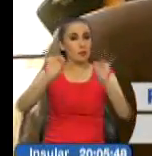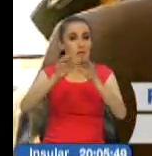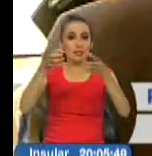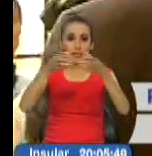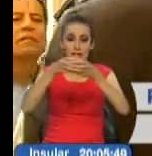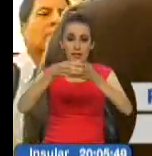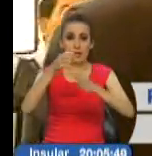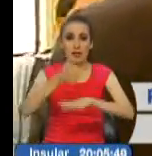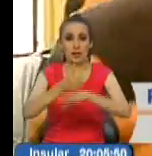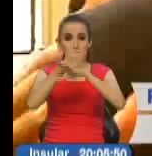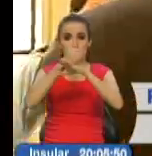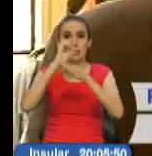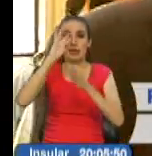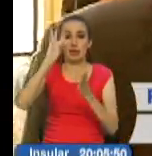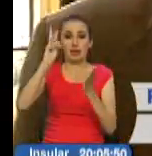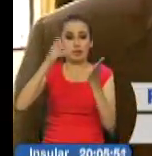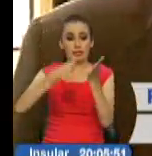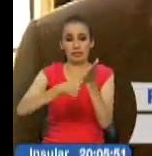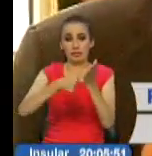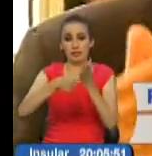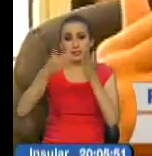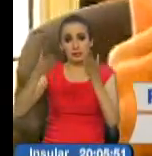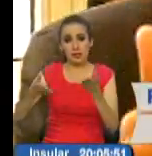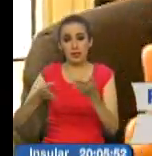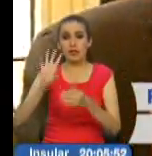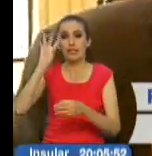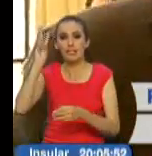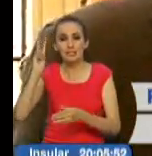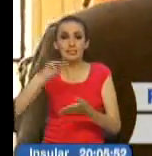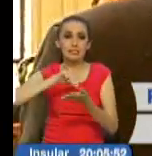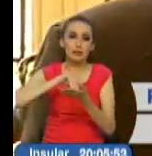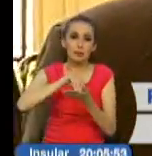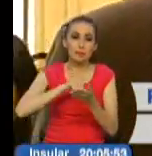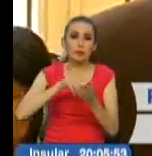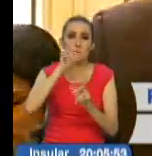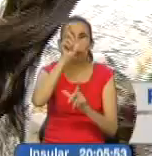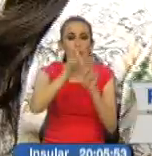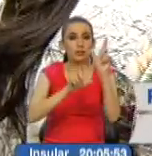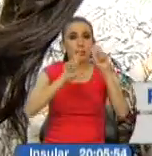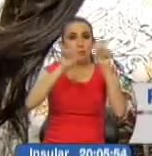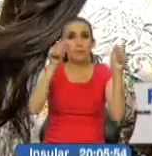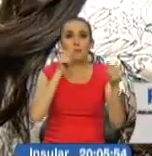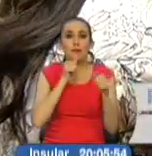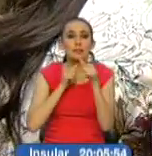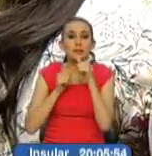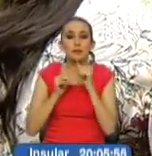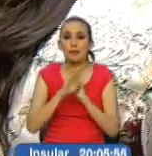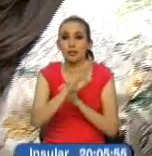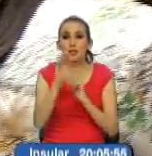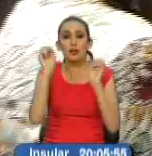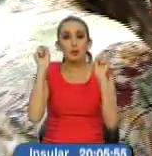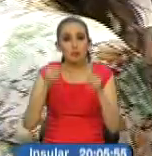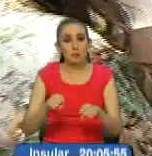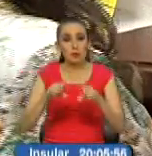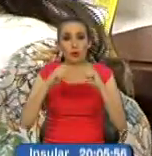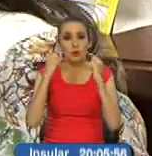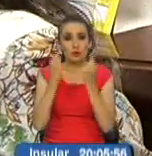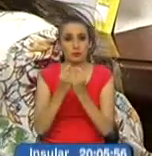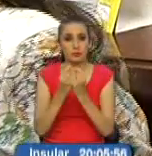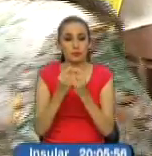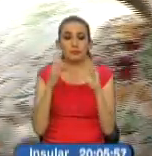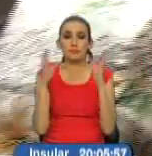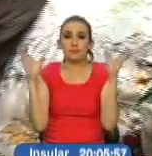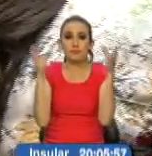está integrado por 6 ministros y 6 miembros del sector privado, pueda priorizar estos temas. Por tal motivo, la Cámara Nacional de la Pequeña y